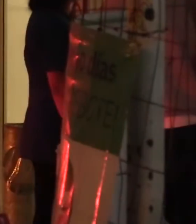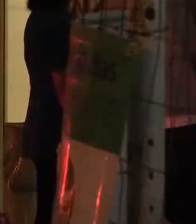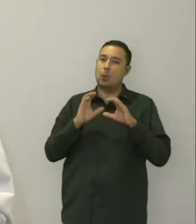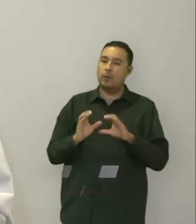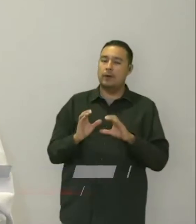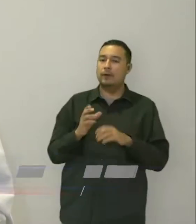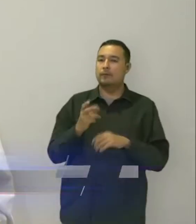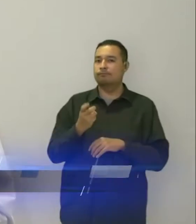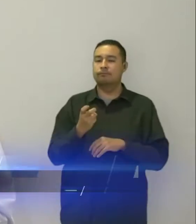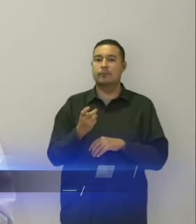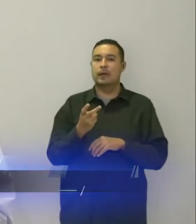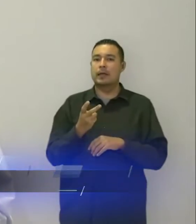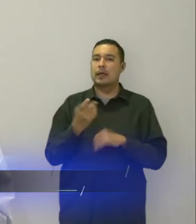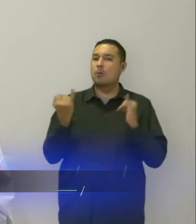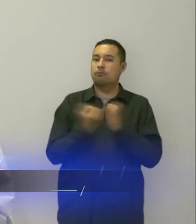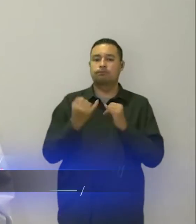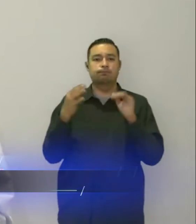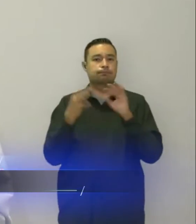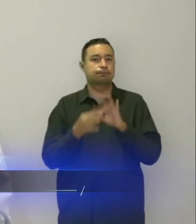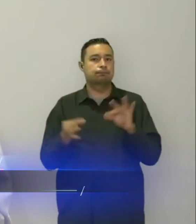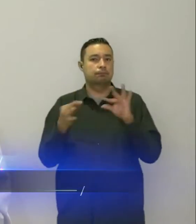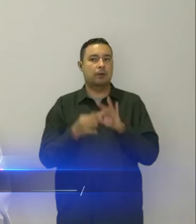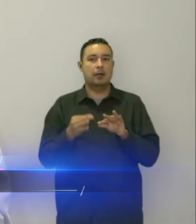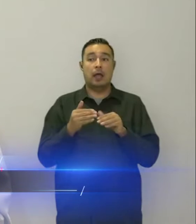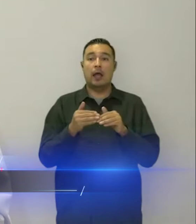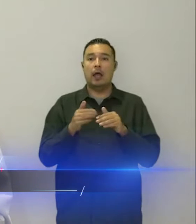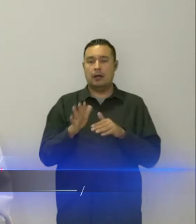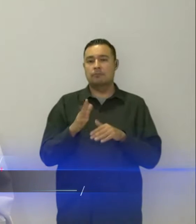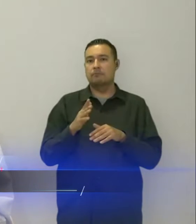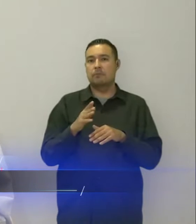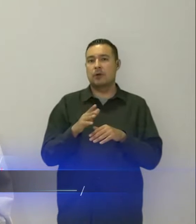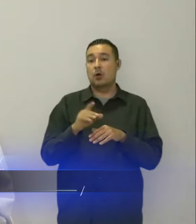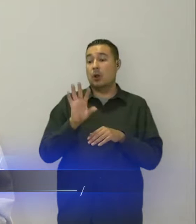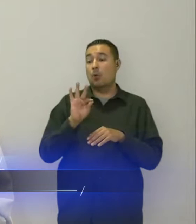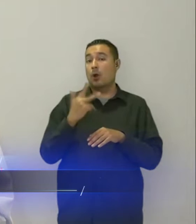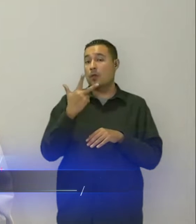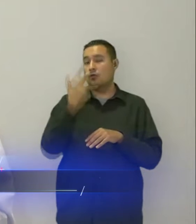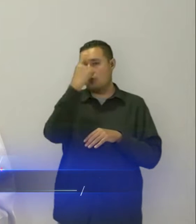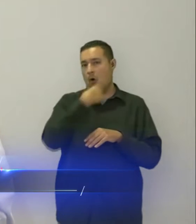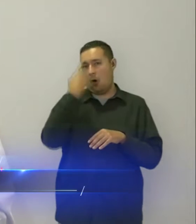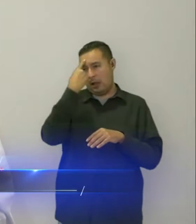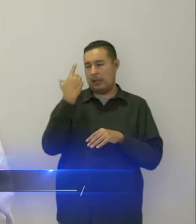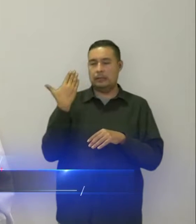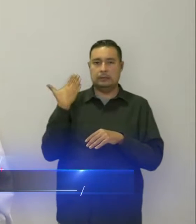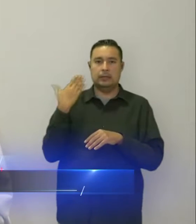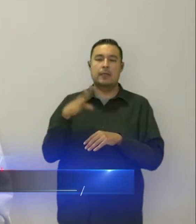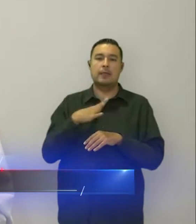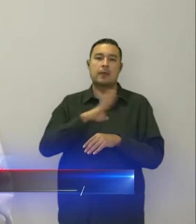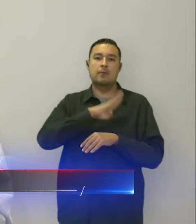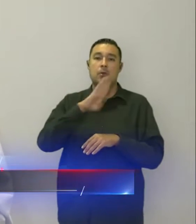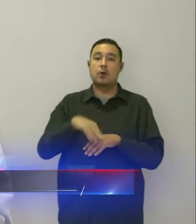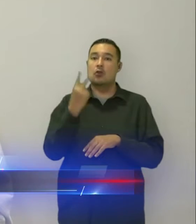ligera también tenemos que señalar en las últimas horas también las últimas 48 horas lamentablemente